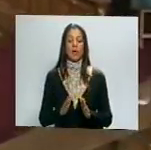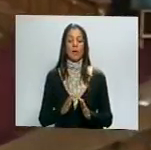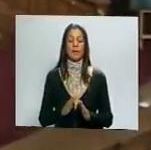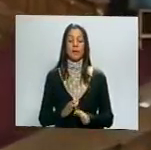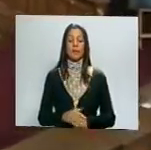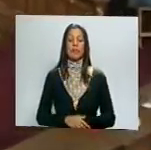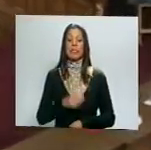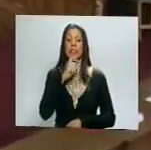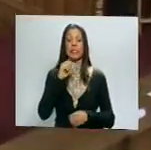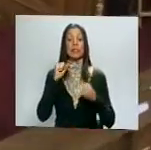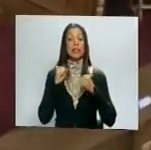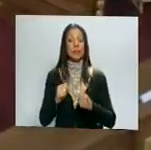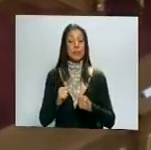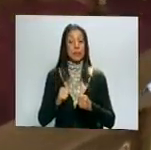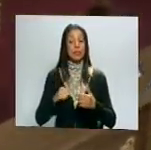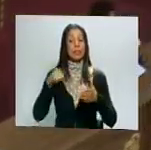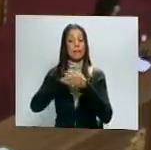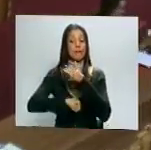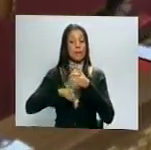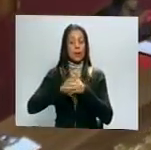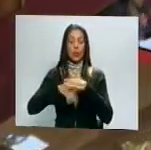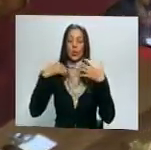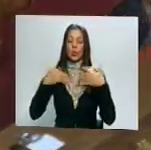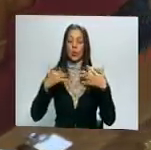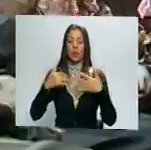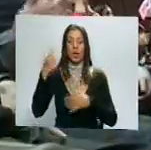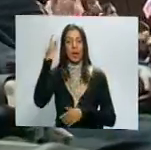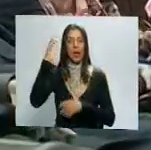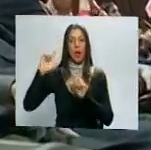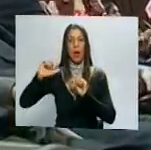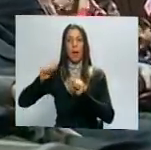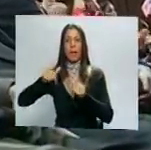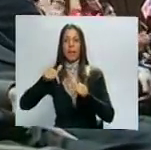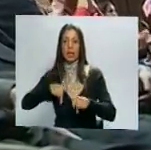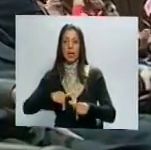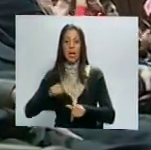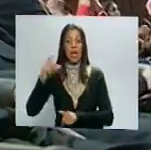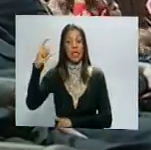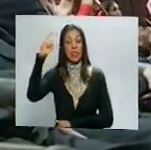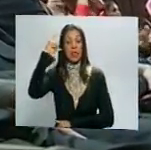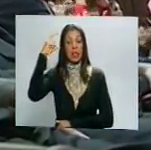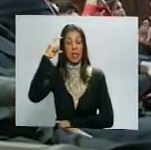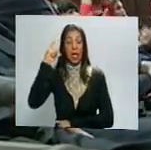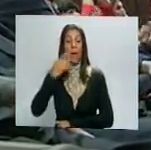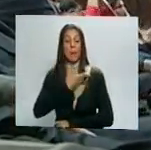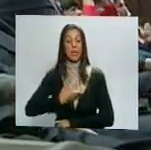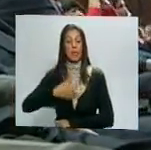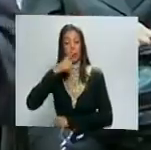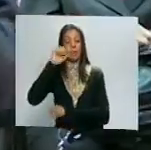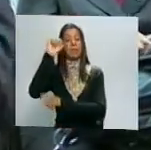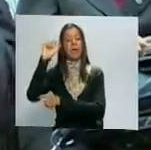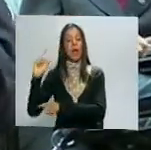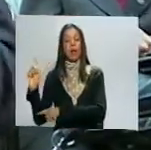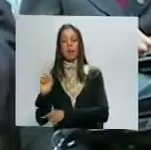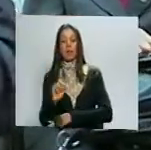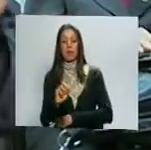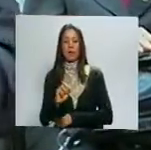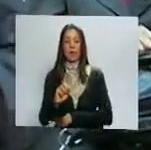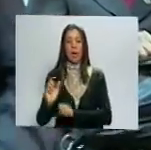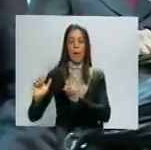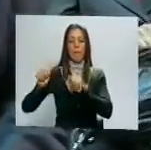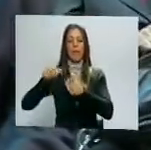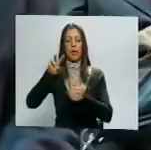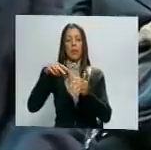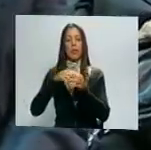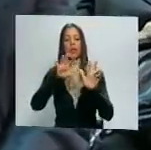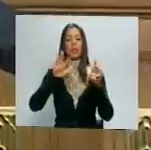Duras batallas. Y creo que la batalla comienza aquí. El día que venga el presidente Nicolás Maduro, la batalla del 2018.